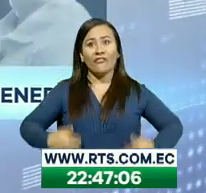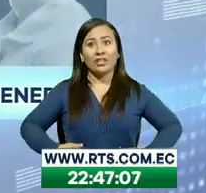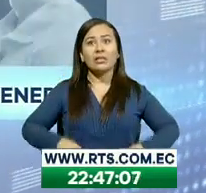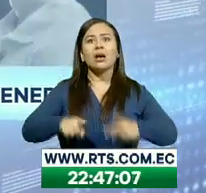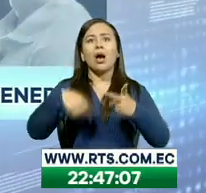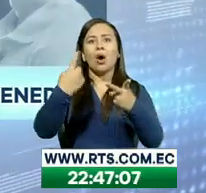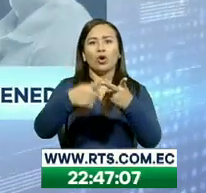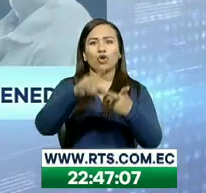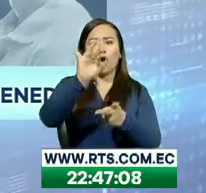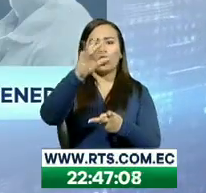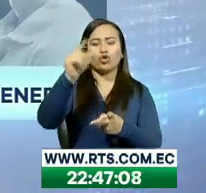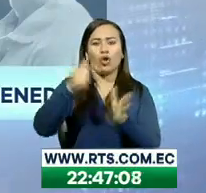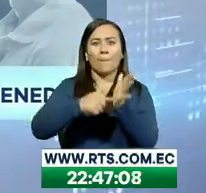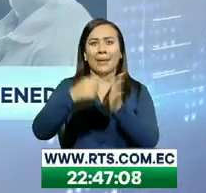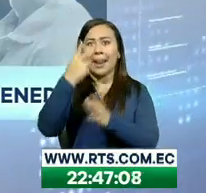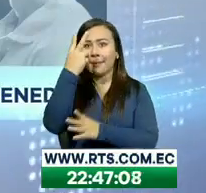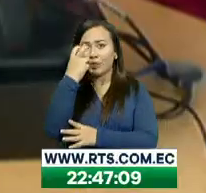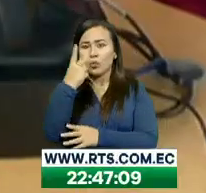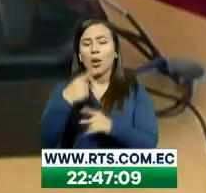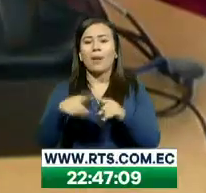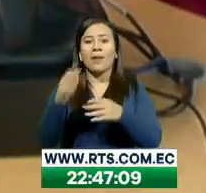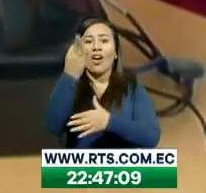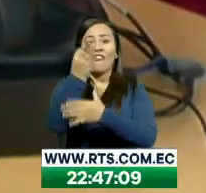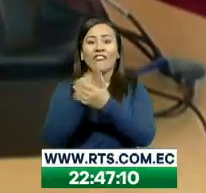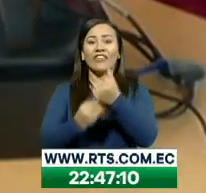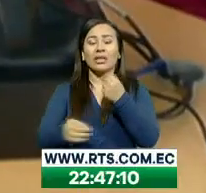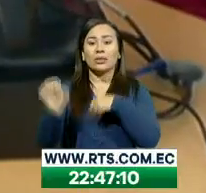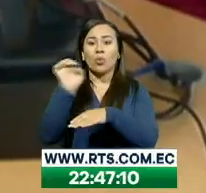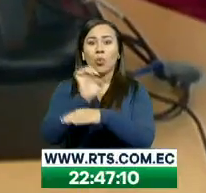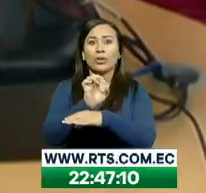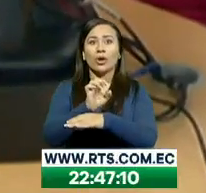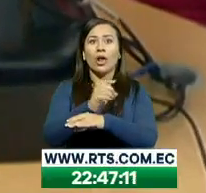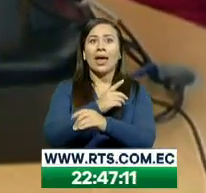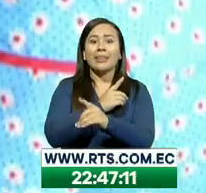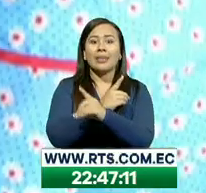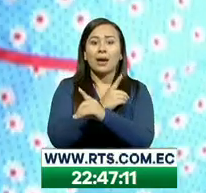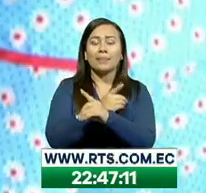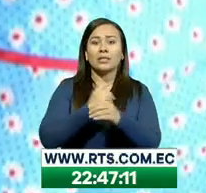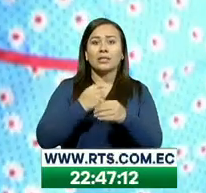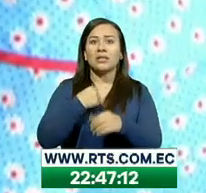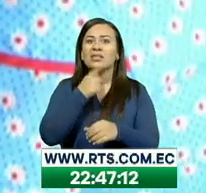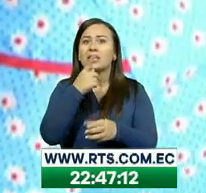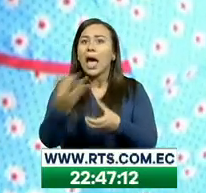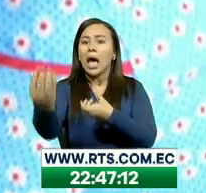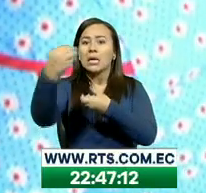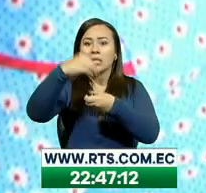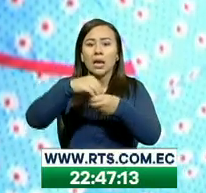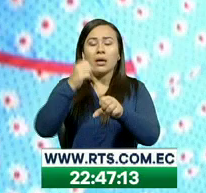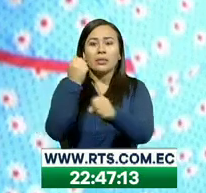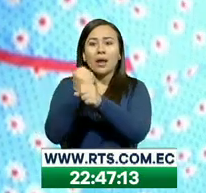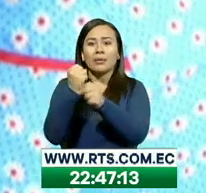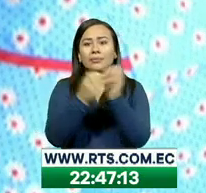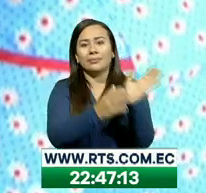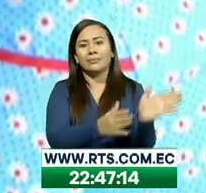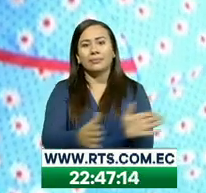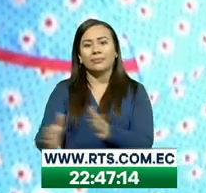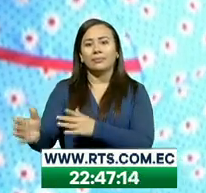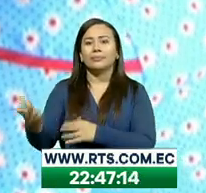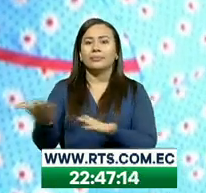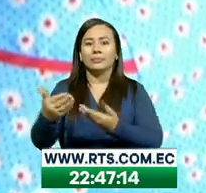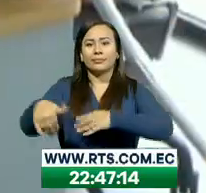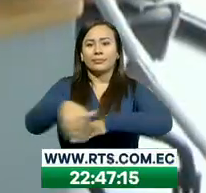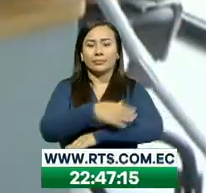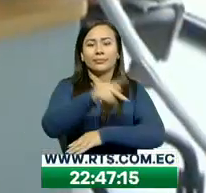y 8.000 visual. La Federación de Ecuatorianos con Discapacidad Física tiene un servicio de integración laboral ubicado en la avenida Quito y